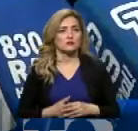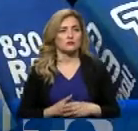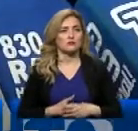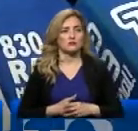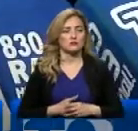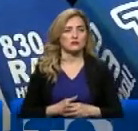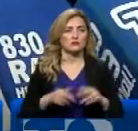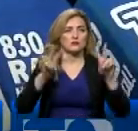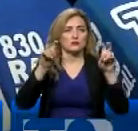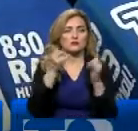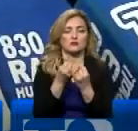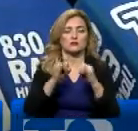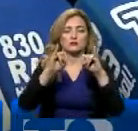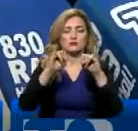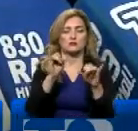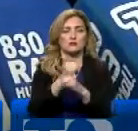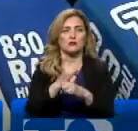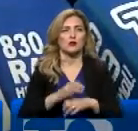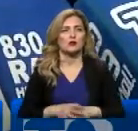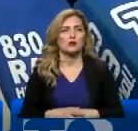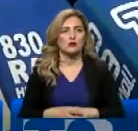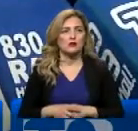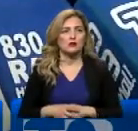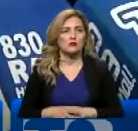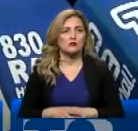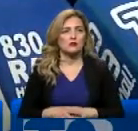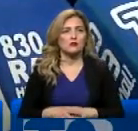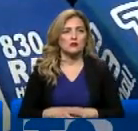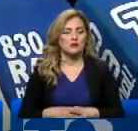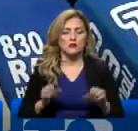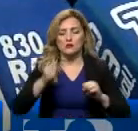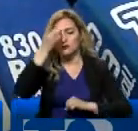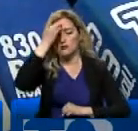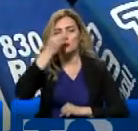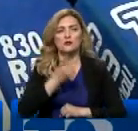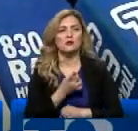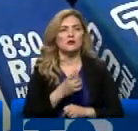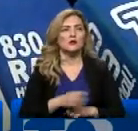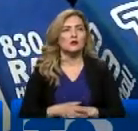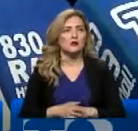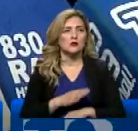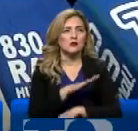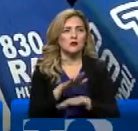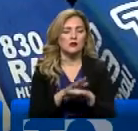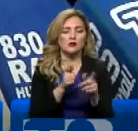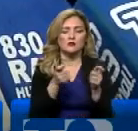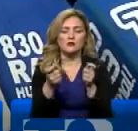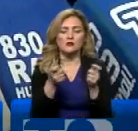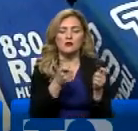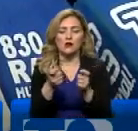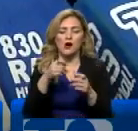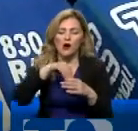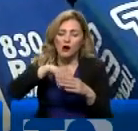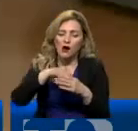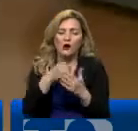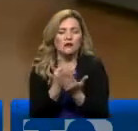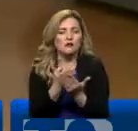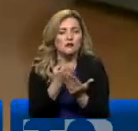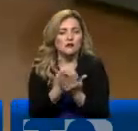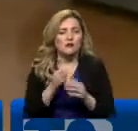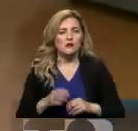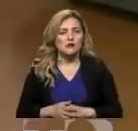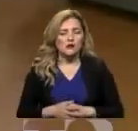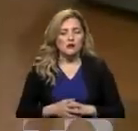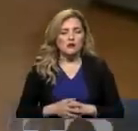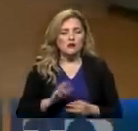tema de independencia de la institución, sobre todo para la toma de decisiones en materia de manejo de la liquidez de la economía. Otra